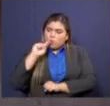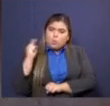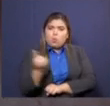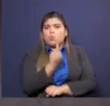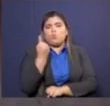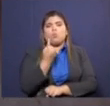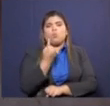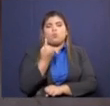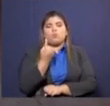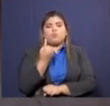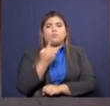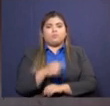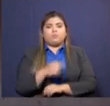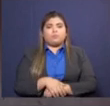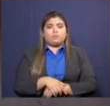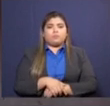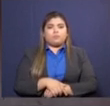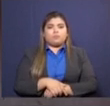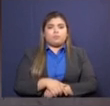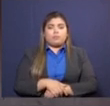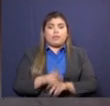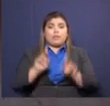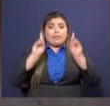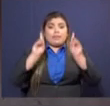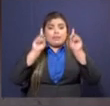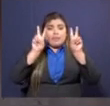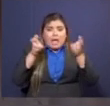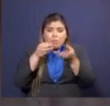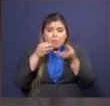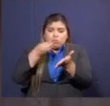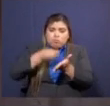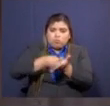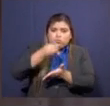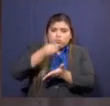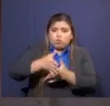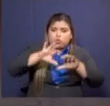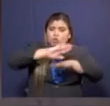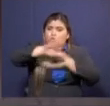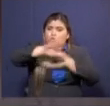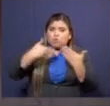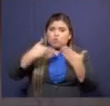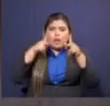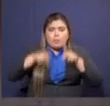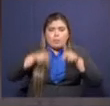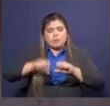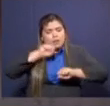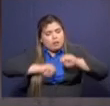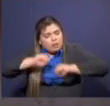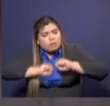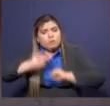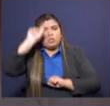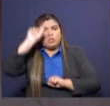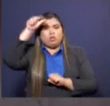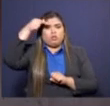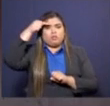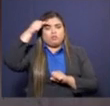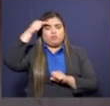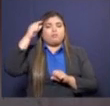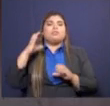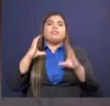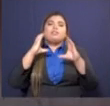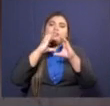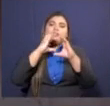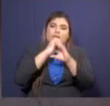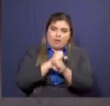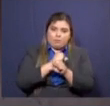la institucionalidad en materia de inversiones y que todo este esfuerzo nacional se lleva a